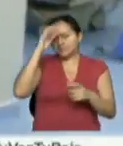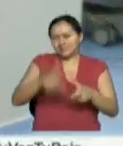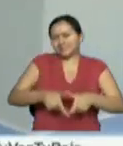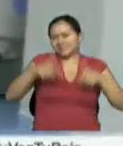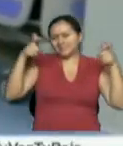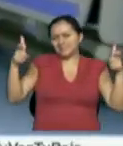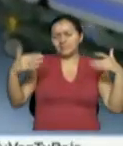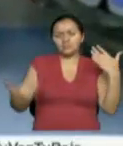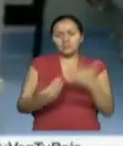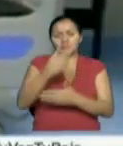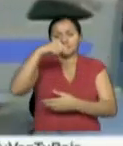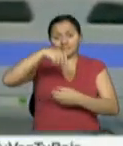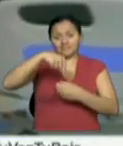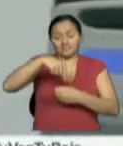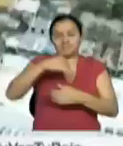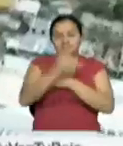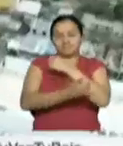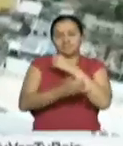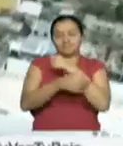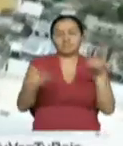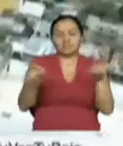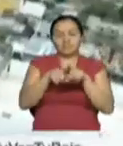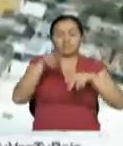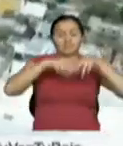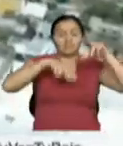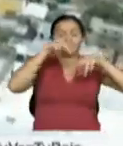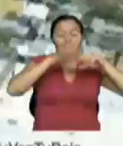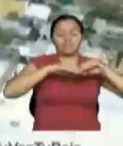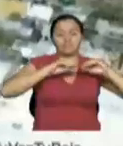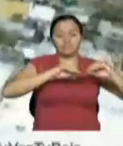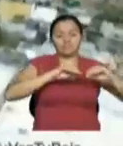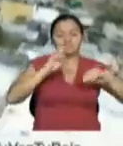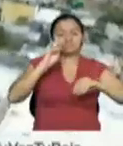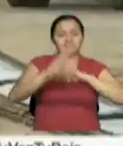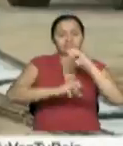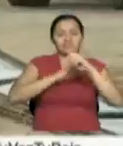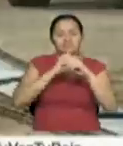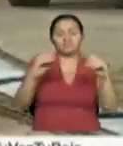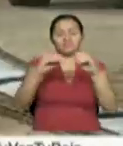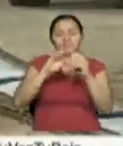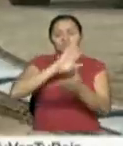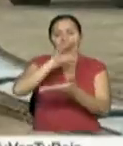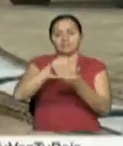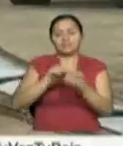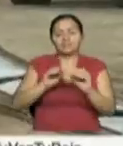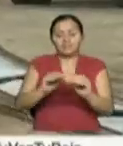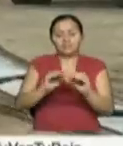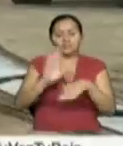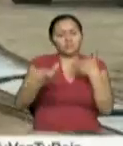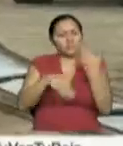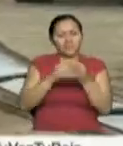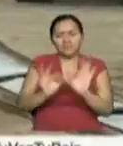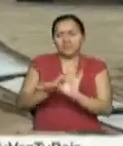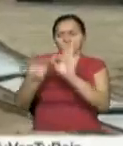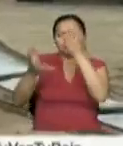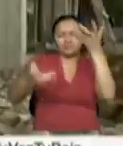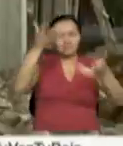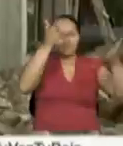grande y moderno del país, con unidades educativas del Milenio y centros educativos que están siendo